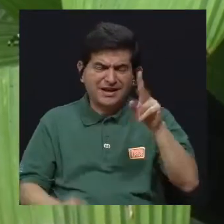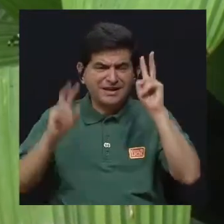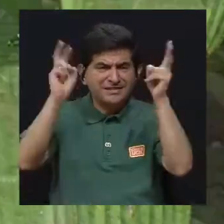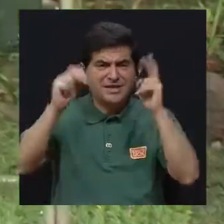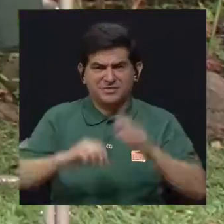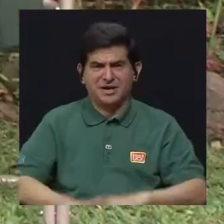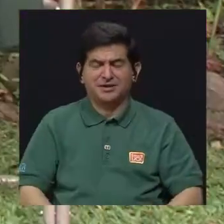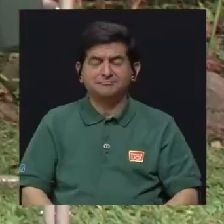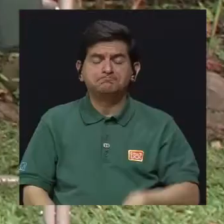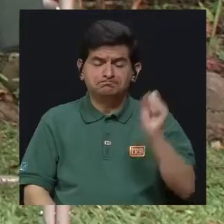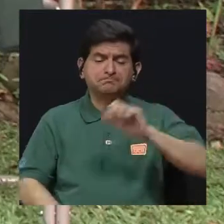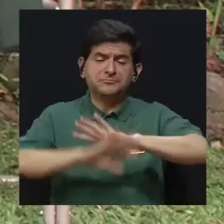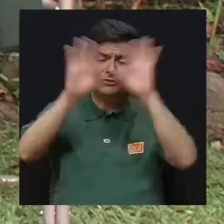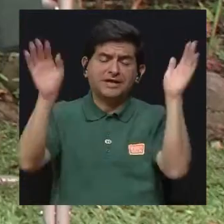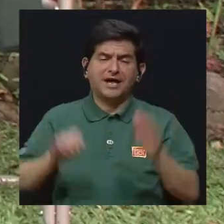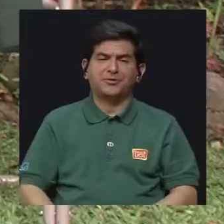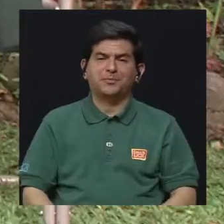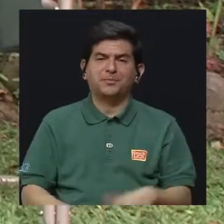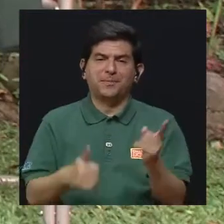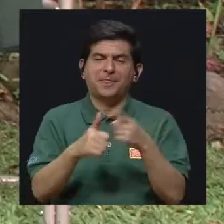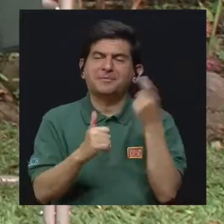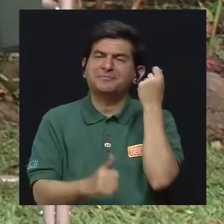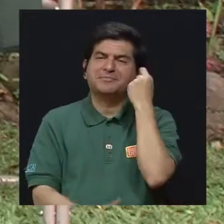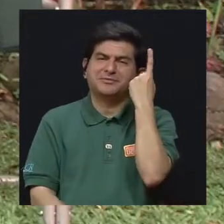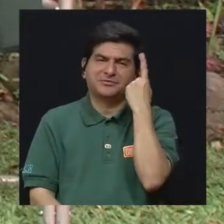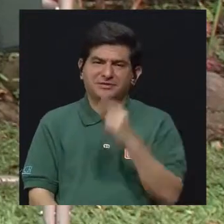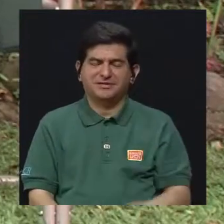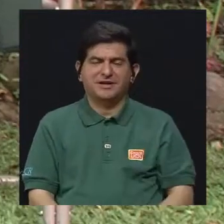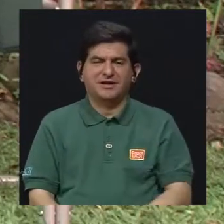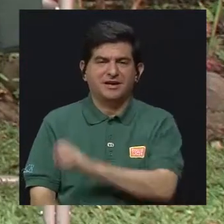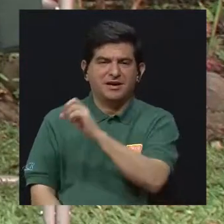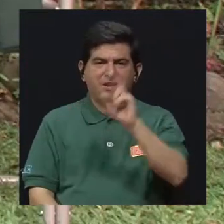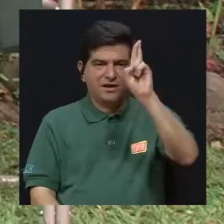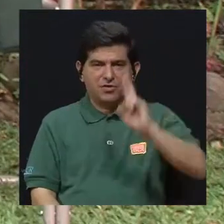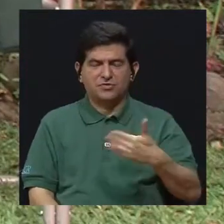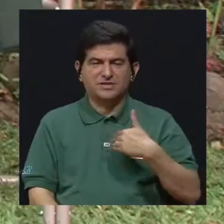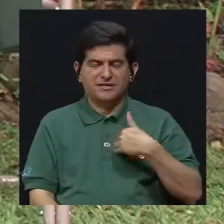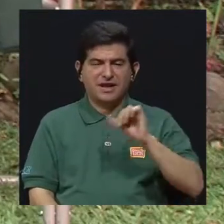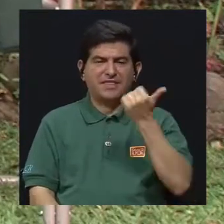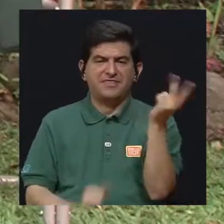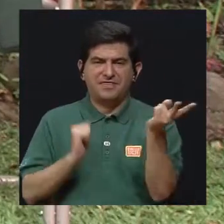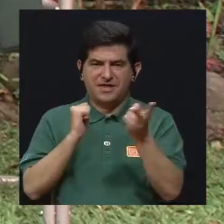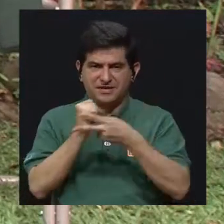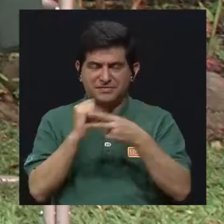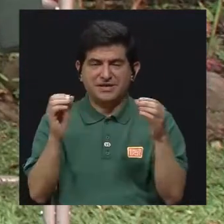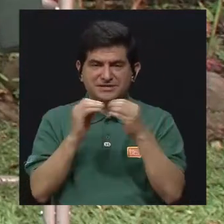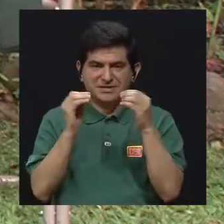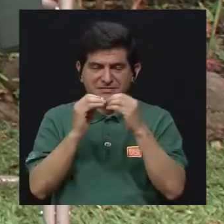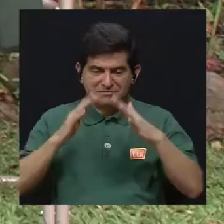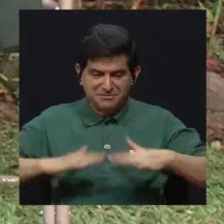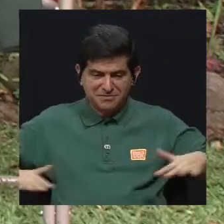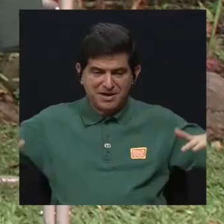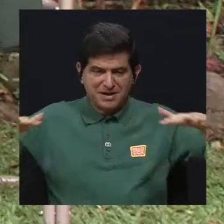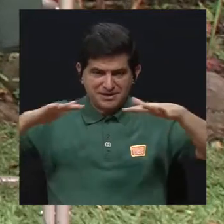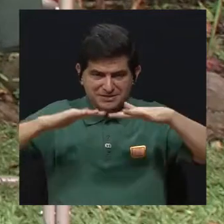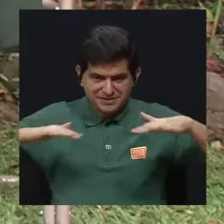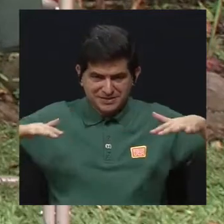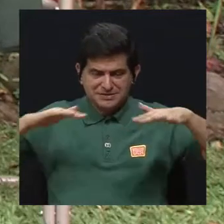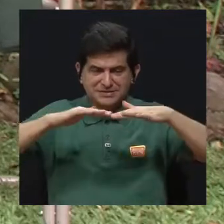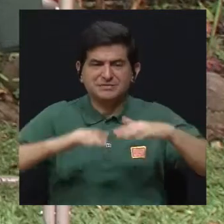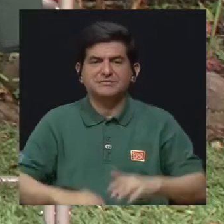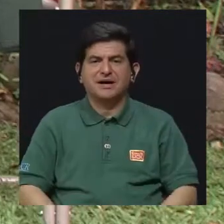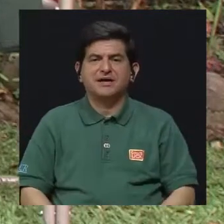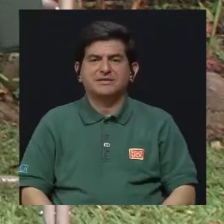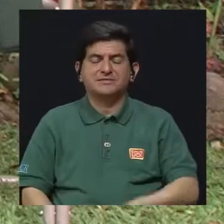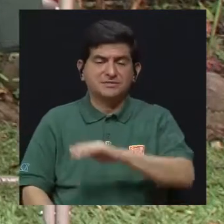este tema? Sí, claro. Hay que empezar entendiendo que Costa Rica tiene 10 veces más espacio geográfico,